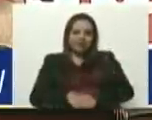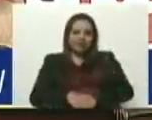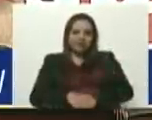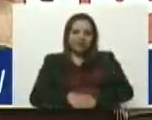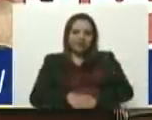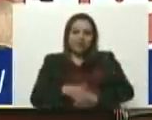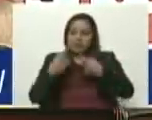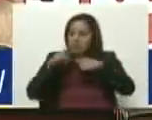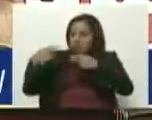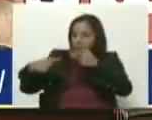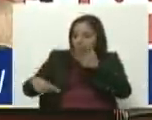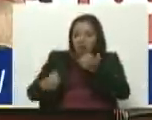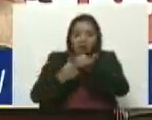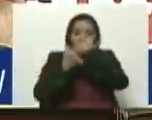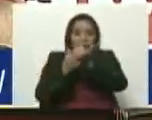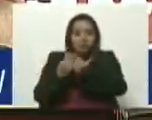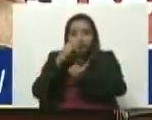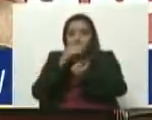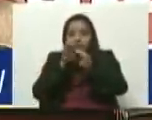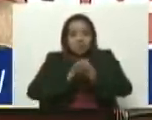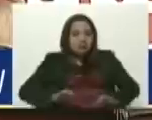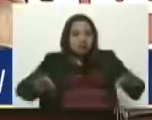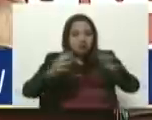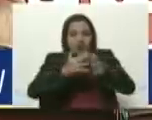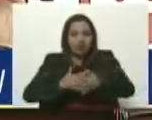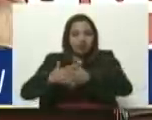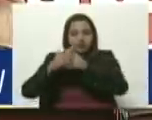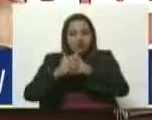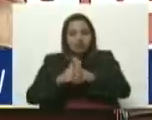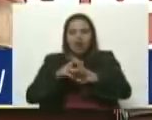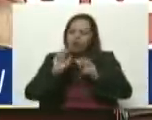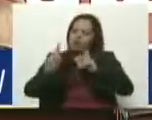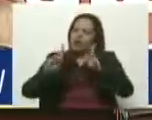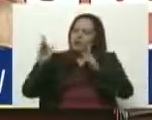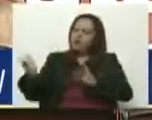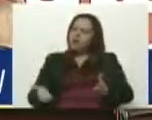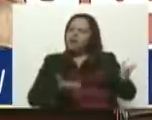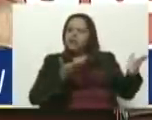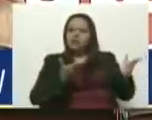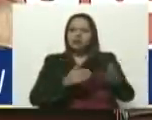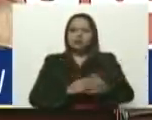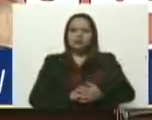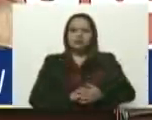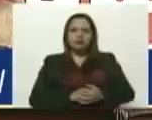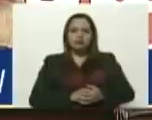nadie de manera que bienvenidos y reglas de juego clara conservan amistades